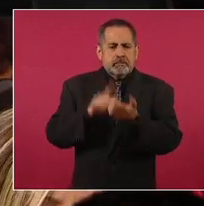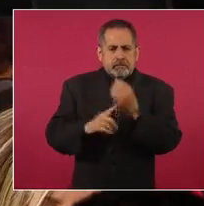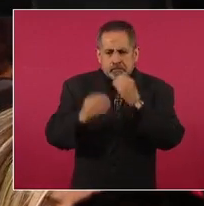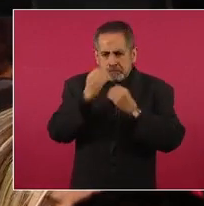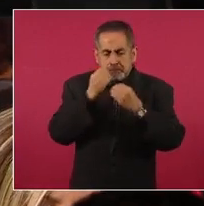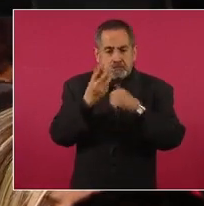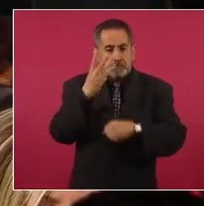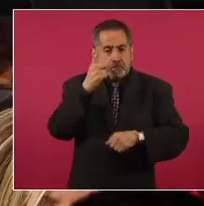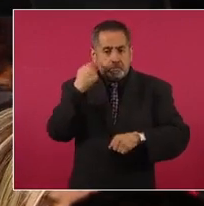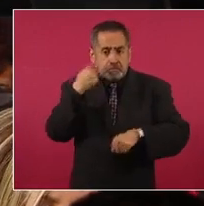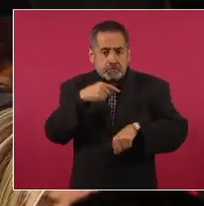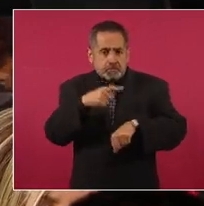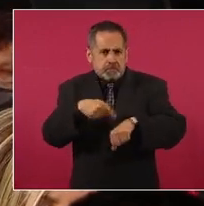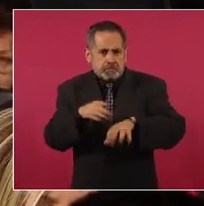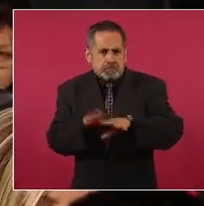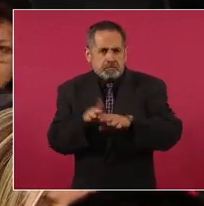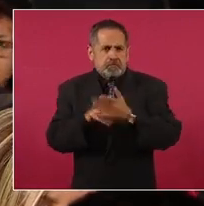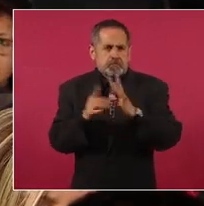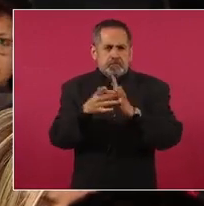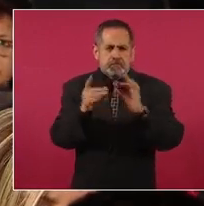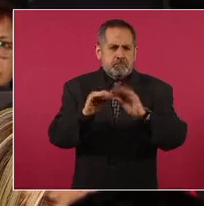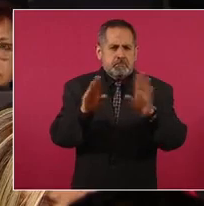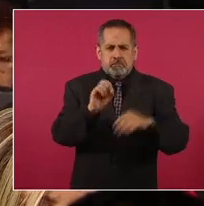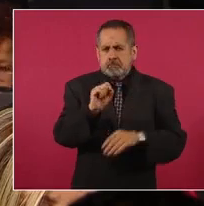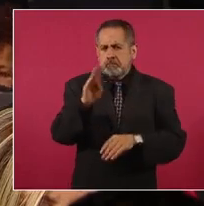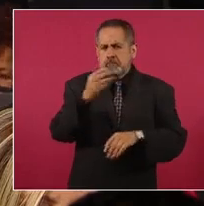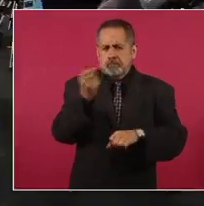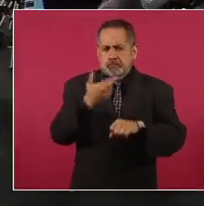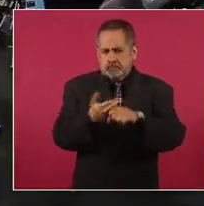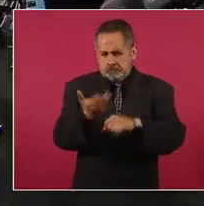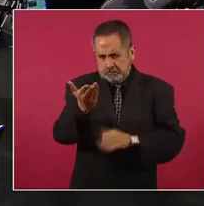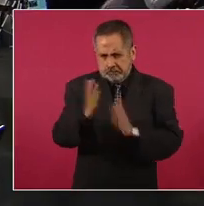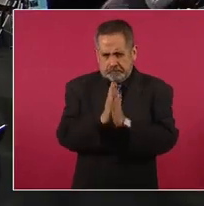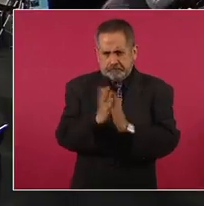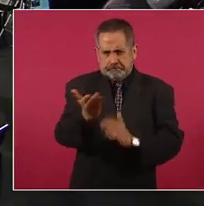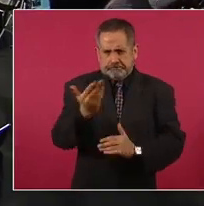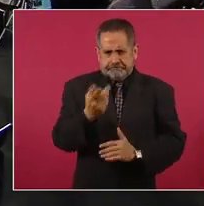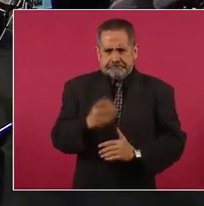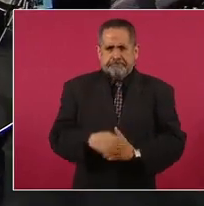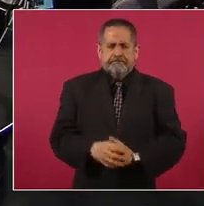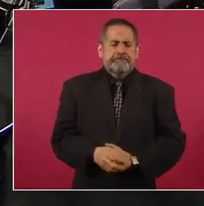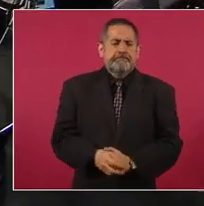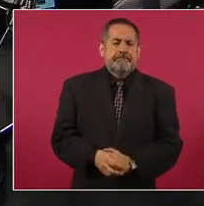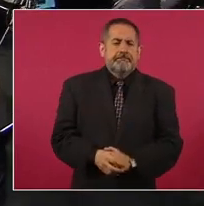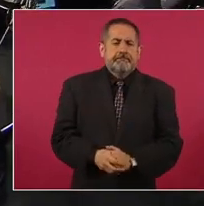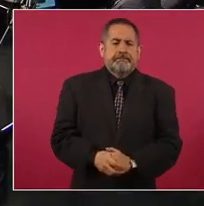tres horas, en fin, los detalles de esto, subsecretario, por favor.